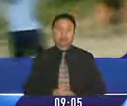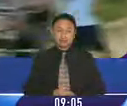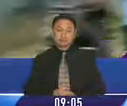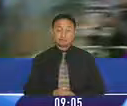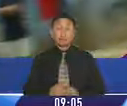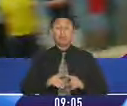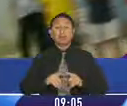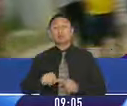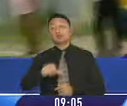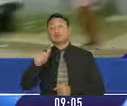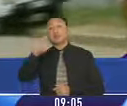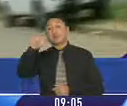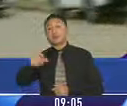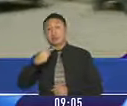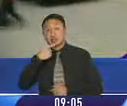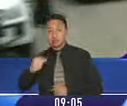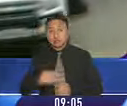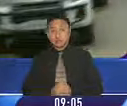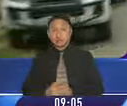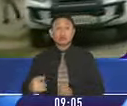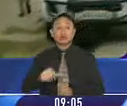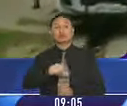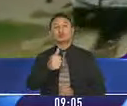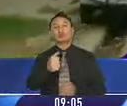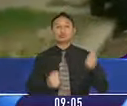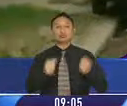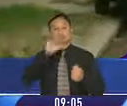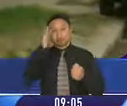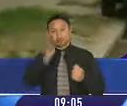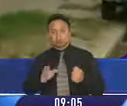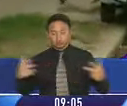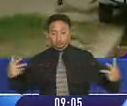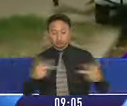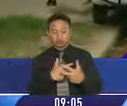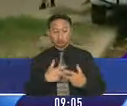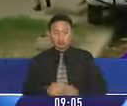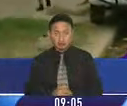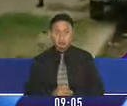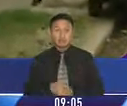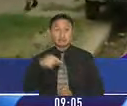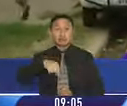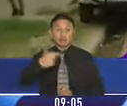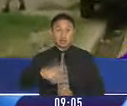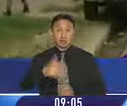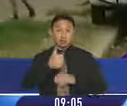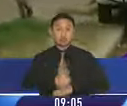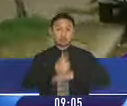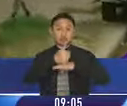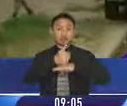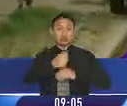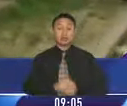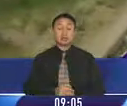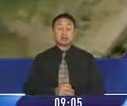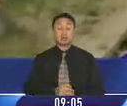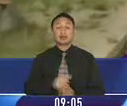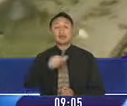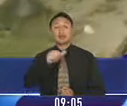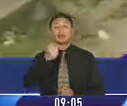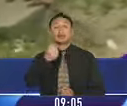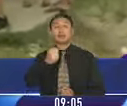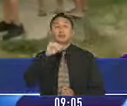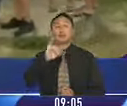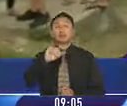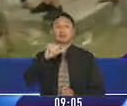hay otras personas que mencionan que se le atravesó una camioneta. En todo caso, ya acá está personal de la Oficina de Investigación de